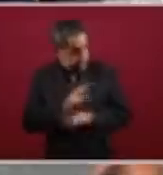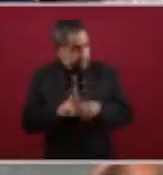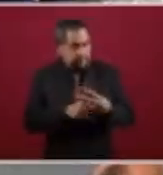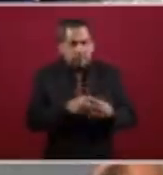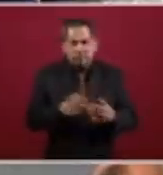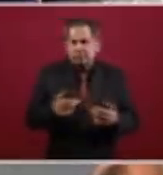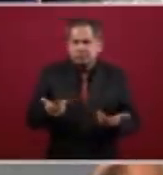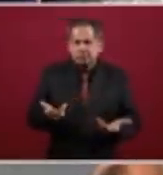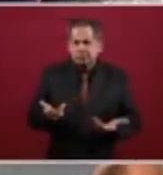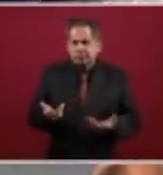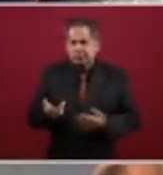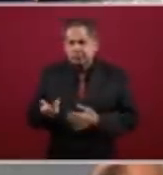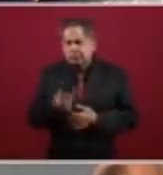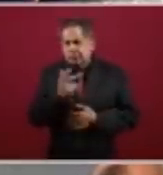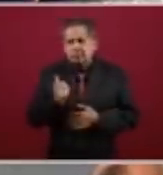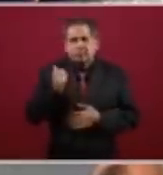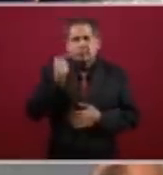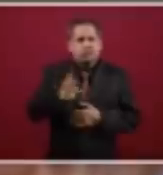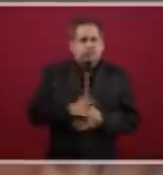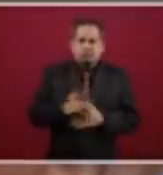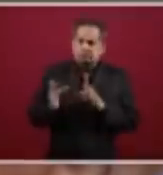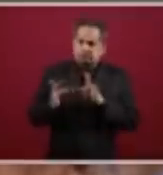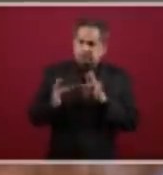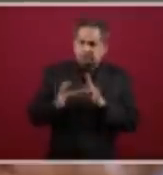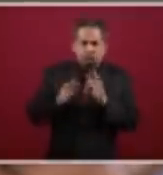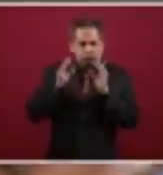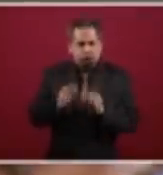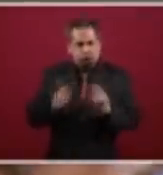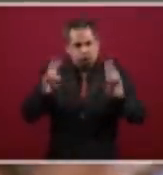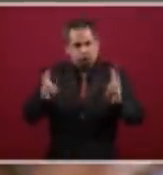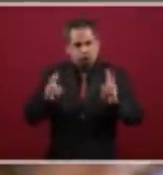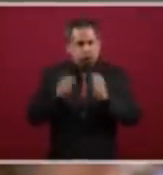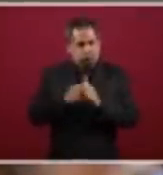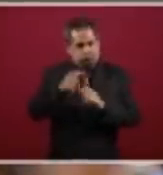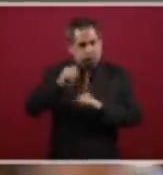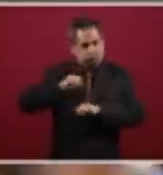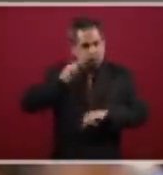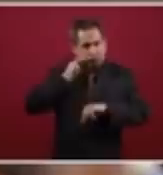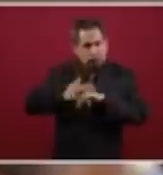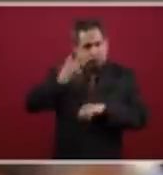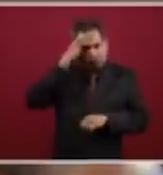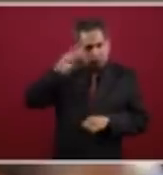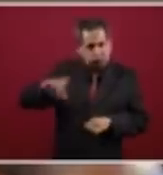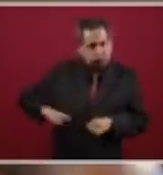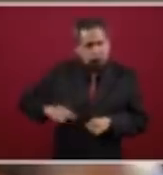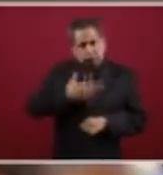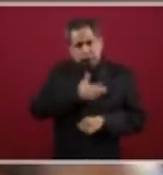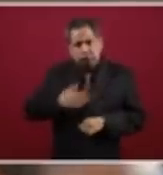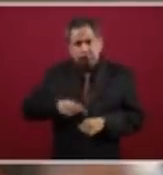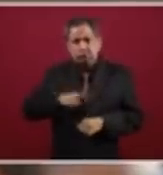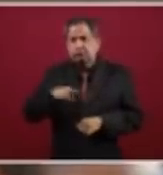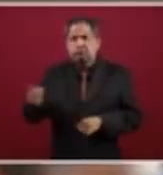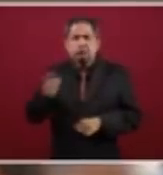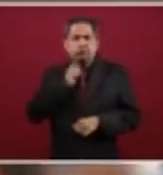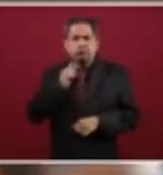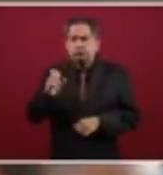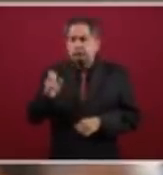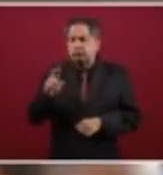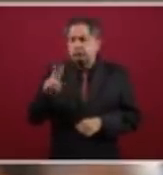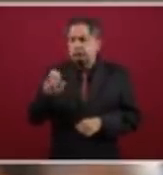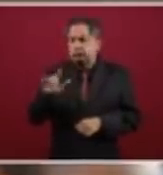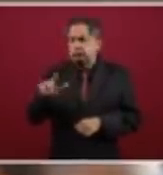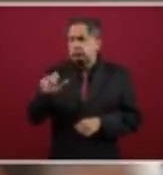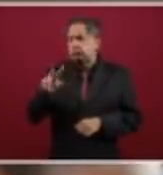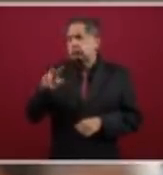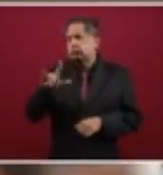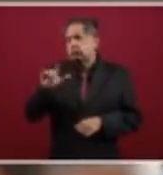es, si hay alguna comunicación formal sobre estos temas entre usted como titular del Poder Ejecutivo y el senador Erubiel Ávila para